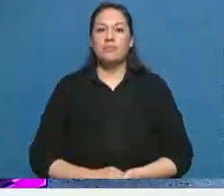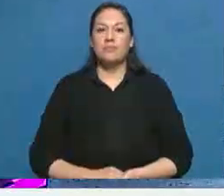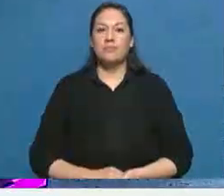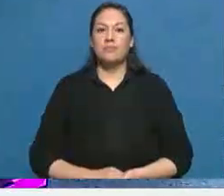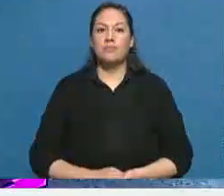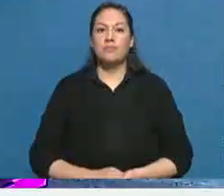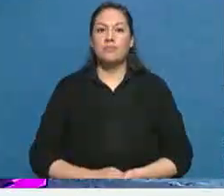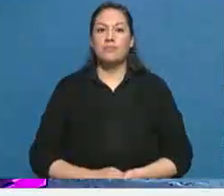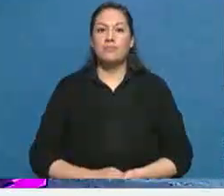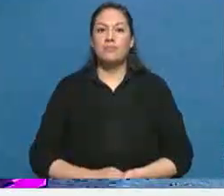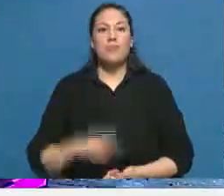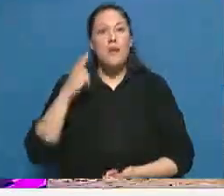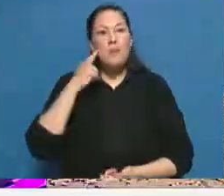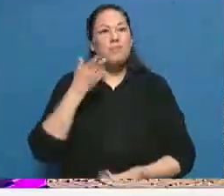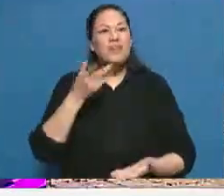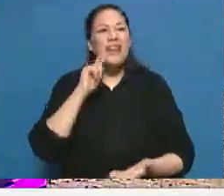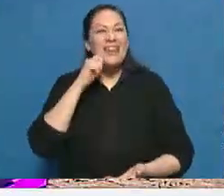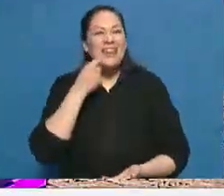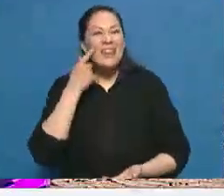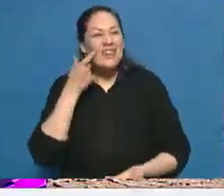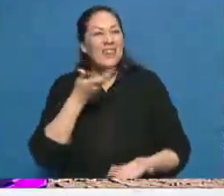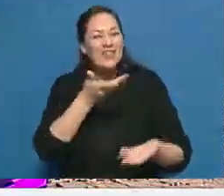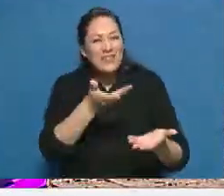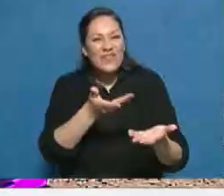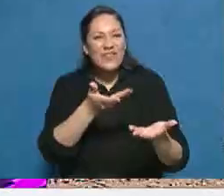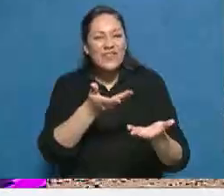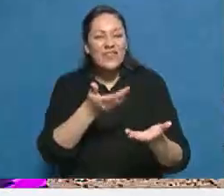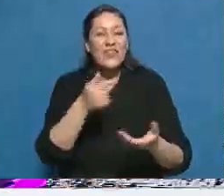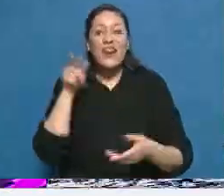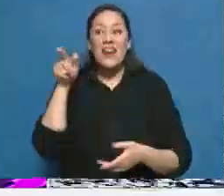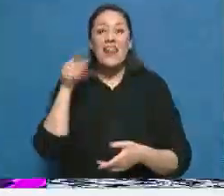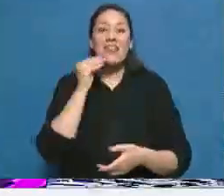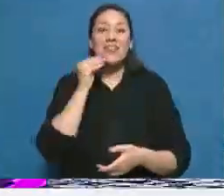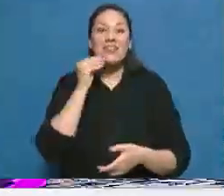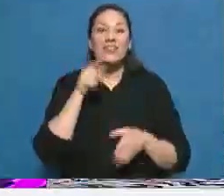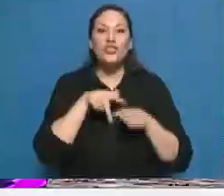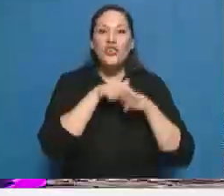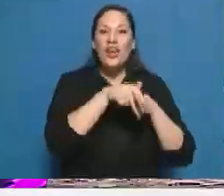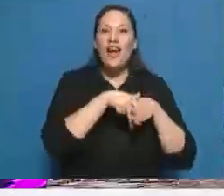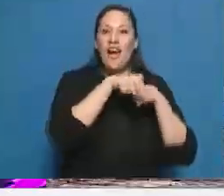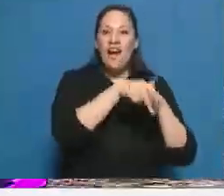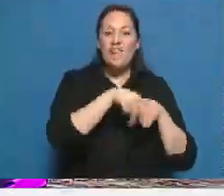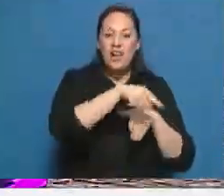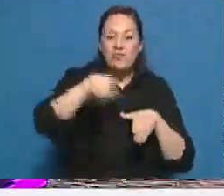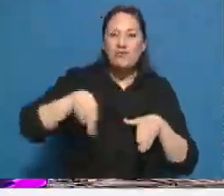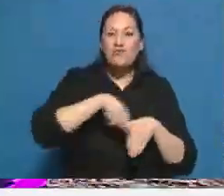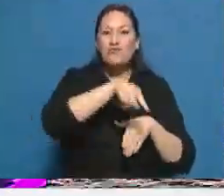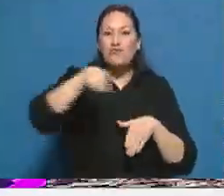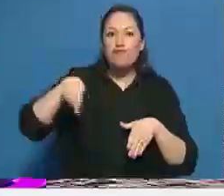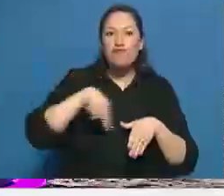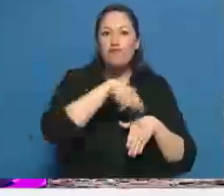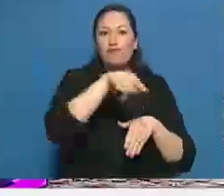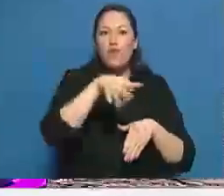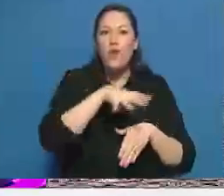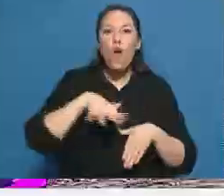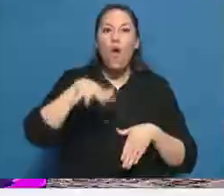Bueno, miren qué lindo lo que le vamos a mostrar y también contar, porque si yo estuvo en el hipódromo, estuvimos en la catedral